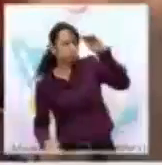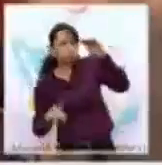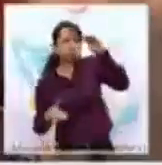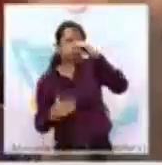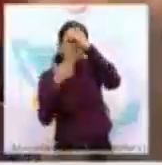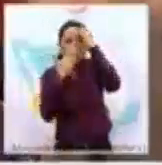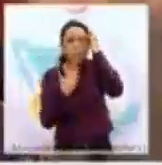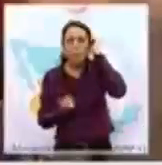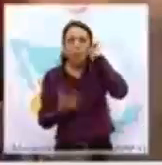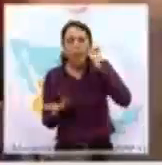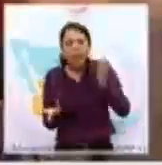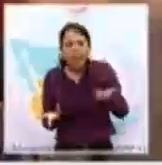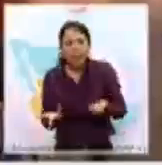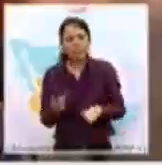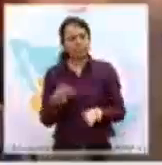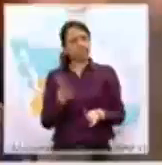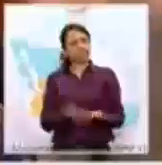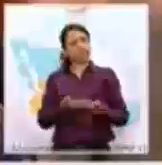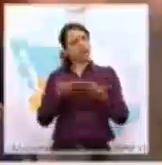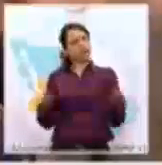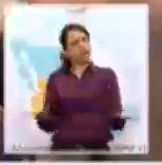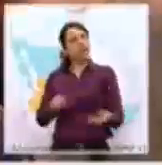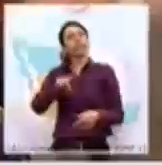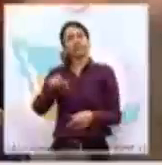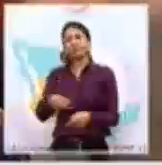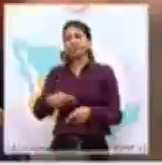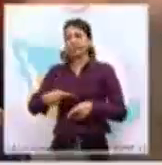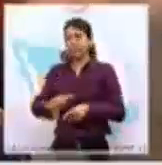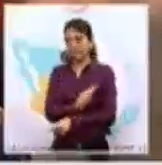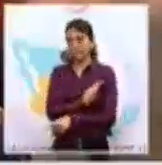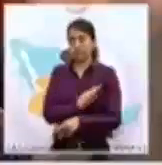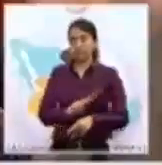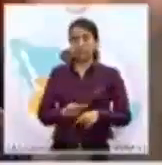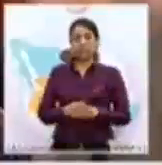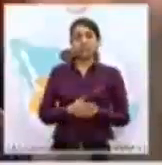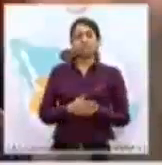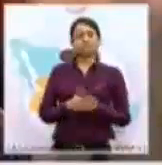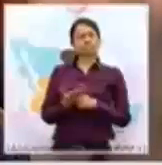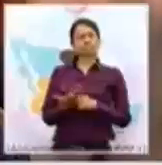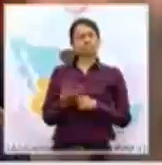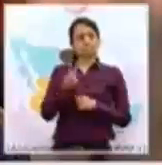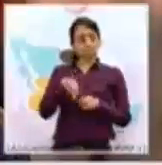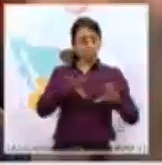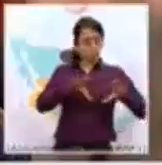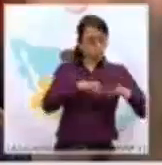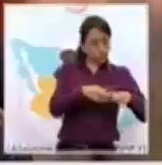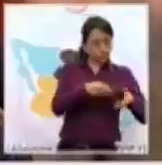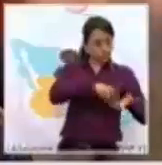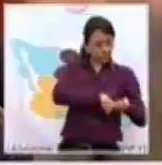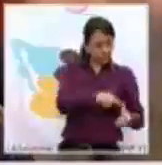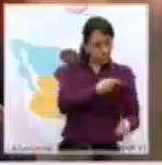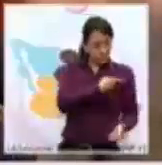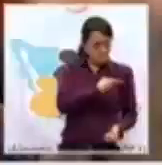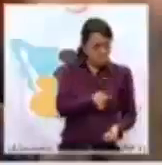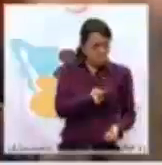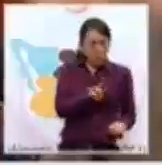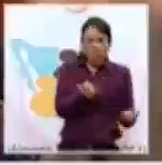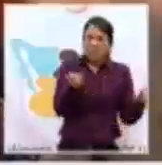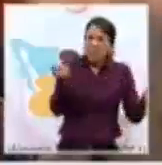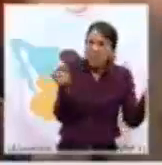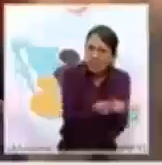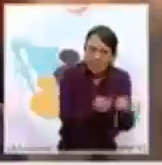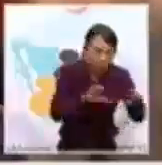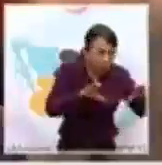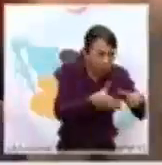saber a qué atribuyen entonces que aún en las comunidades más pobres existan estos temas de desigualdad. Y por